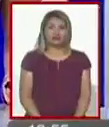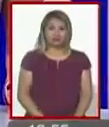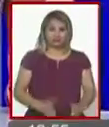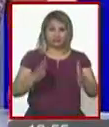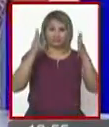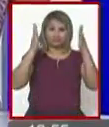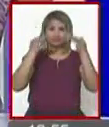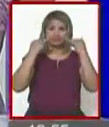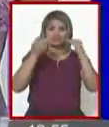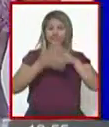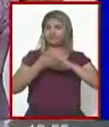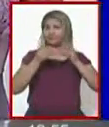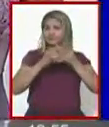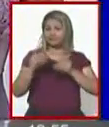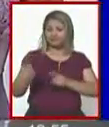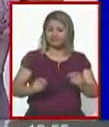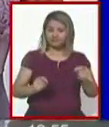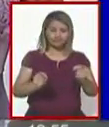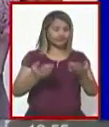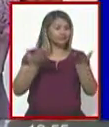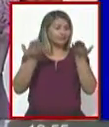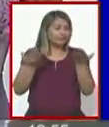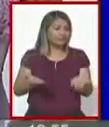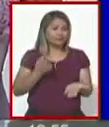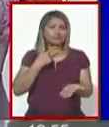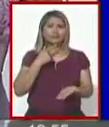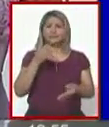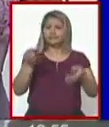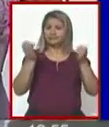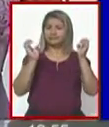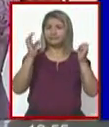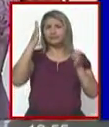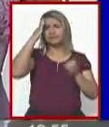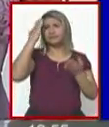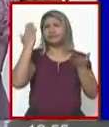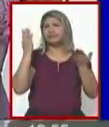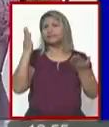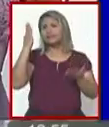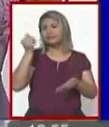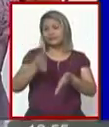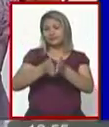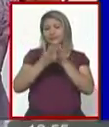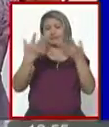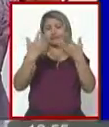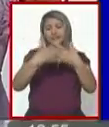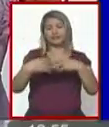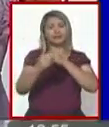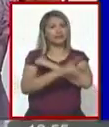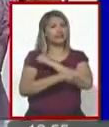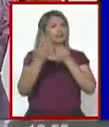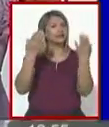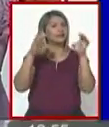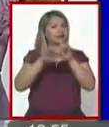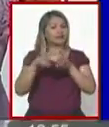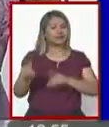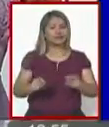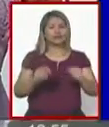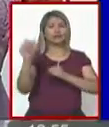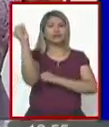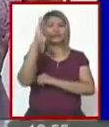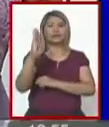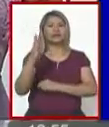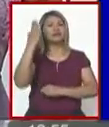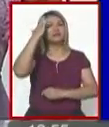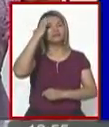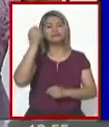atención a la siguiente información porque el transporte de pesados se declara en estado de emergencia piden a empresas nacionales que no contraten a transportistas del